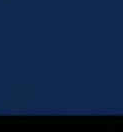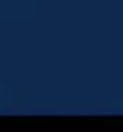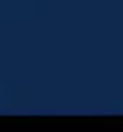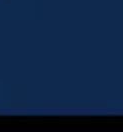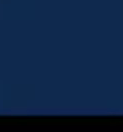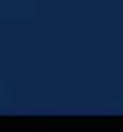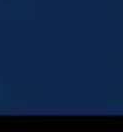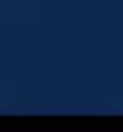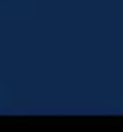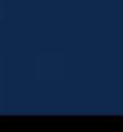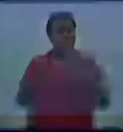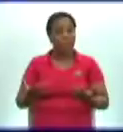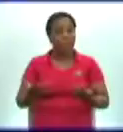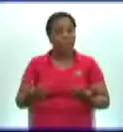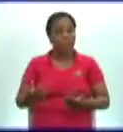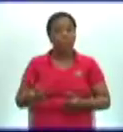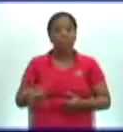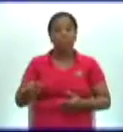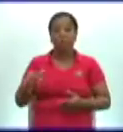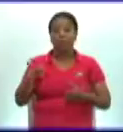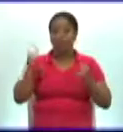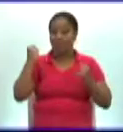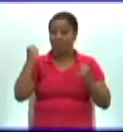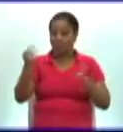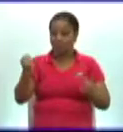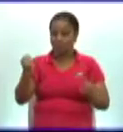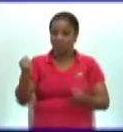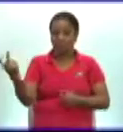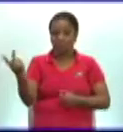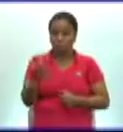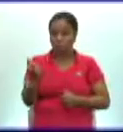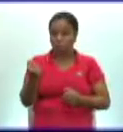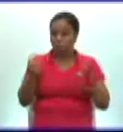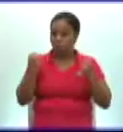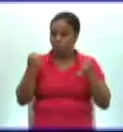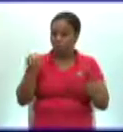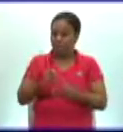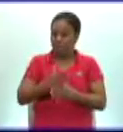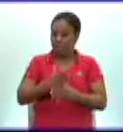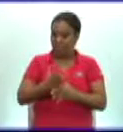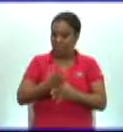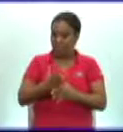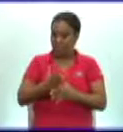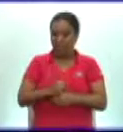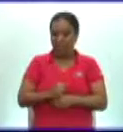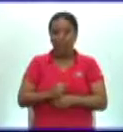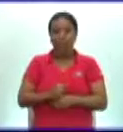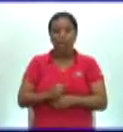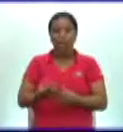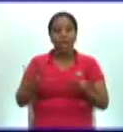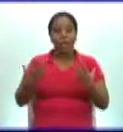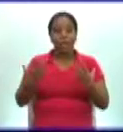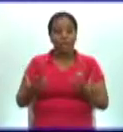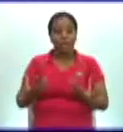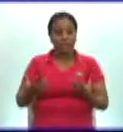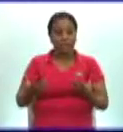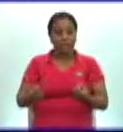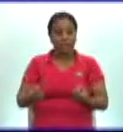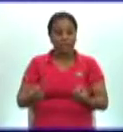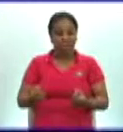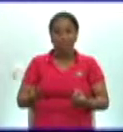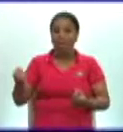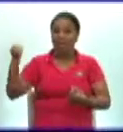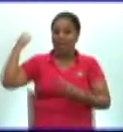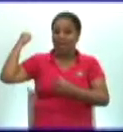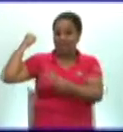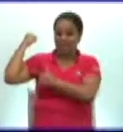El peso y la fuerza de gravedad son dos fuerzas diferentes. El peso es la fuerza con que el cuerpo